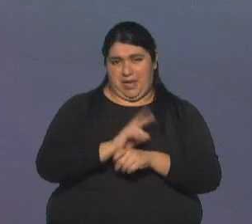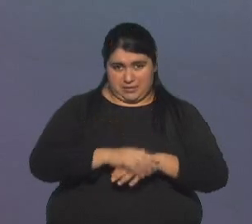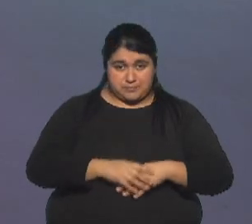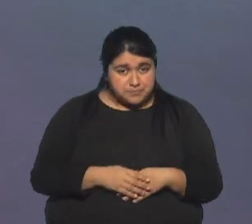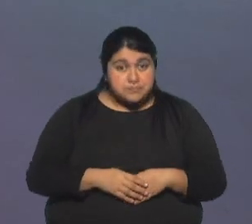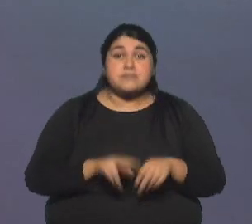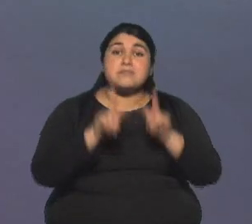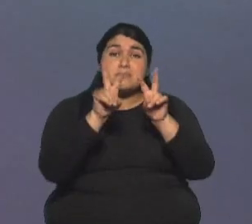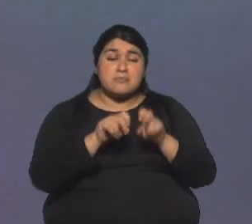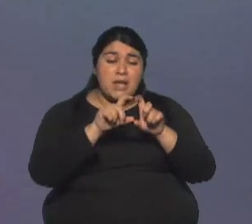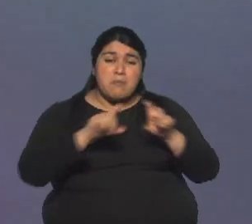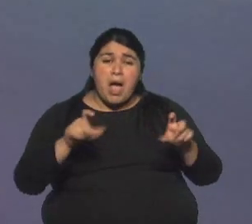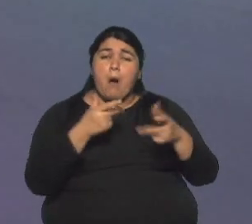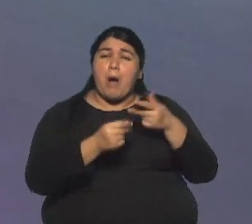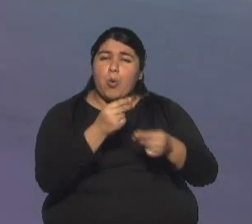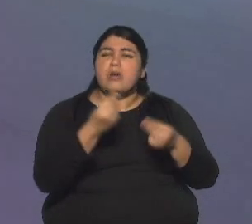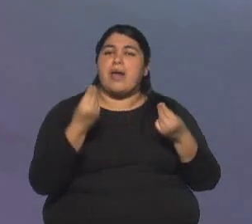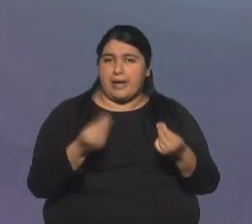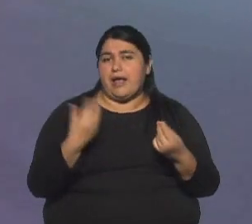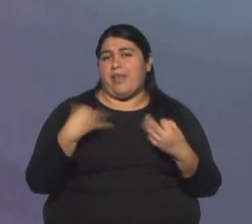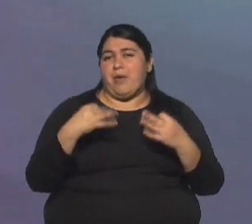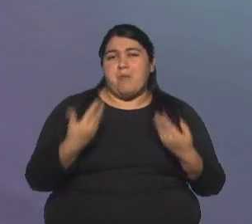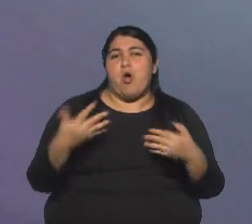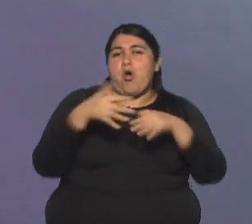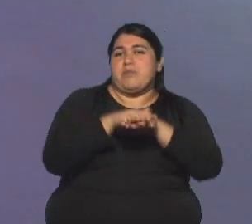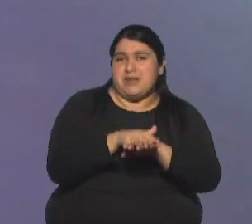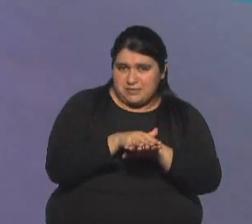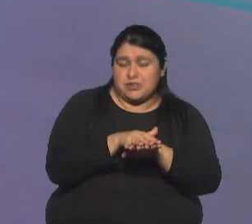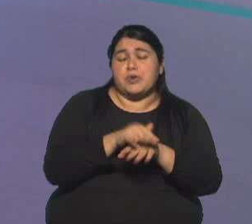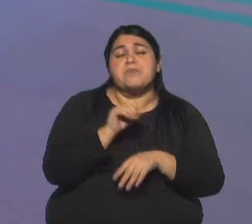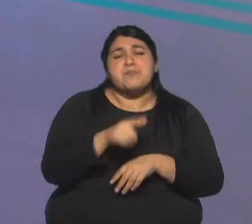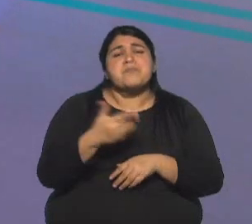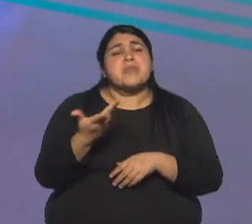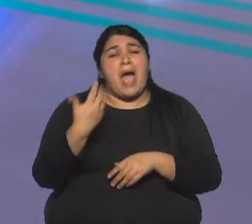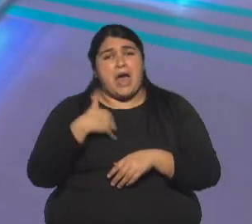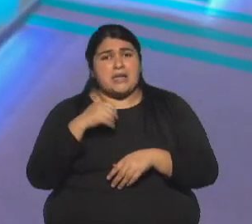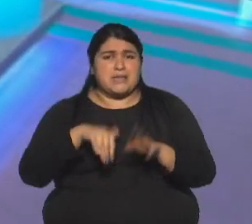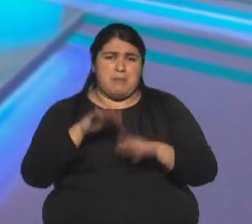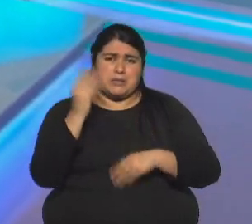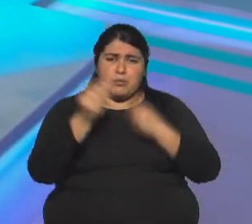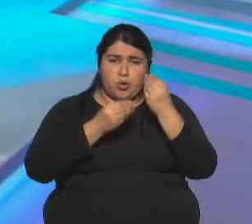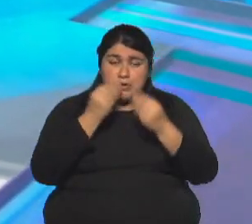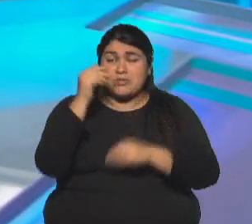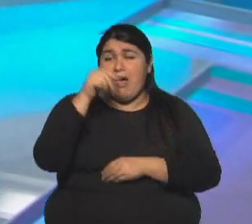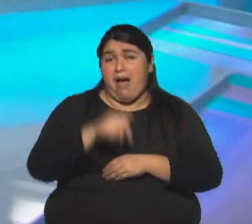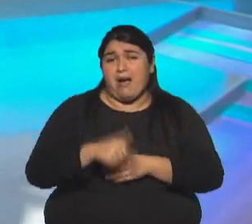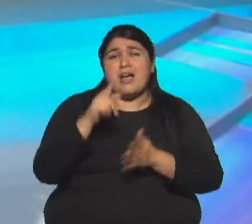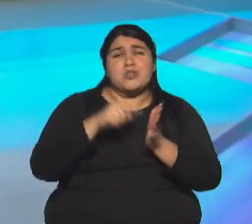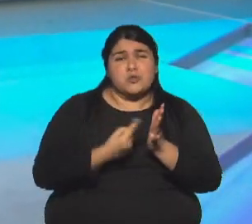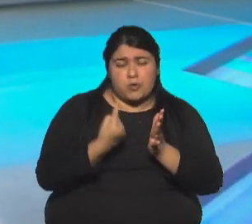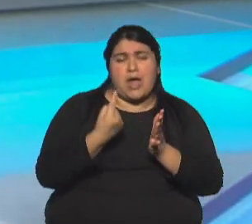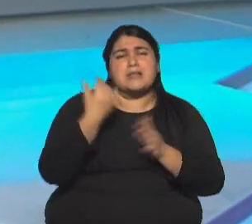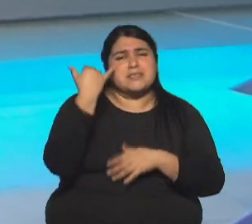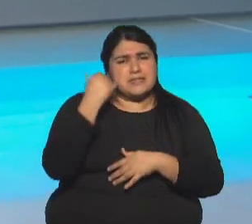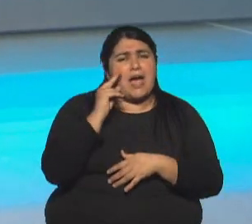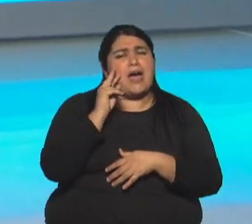Hablamos de vacunas, también hablamos de combinación de dosis. Es la gran preocupación mundial también en la Argentina, donde en las últimas horas aquí en Ciudad de Buenos Aires ya se advirtió